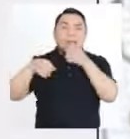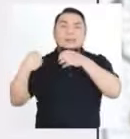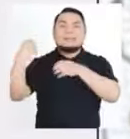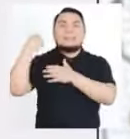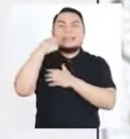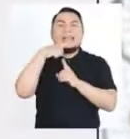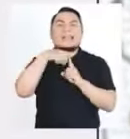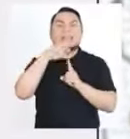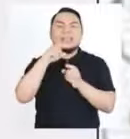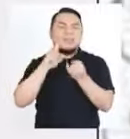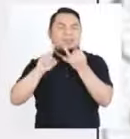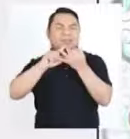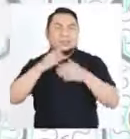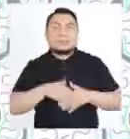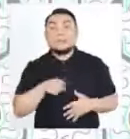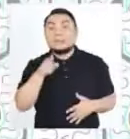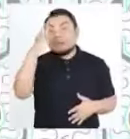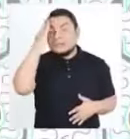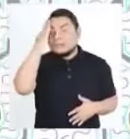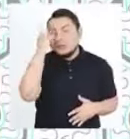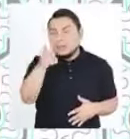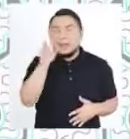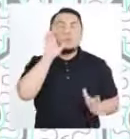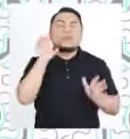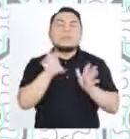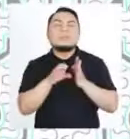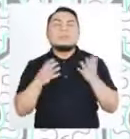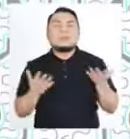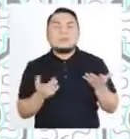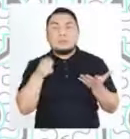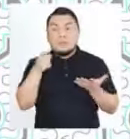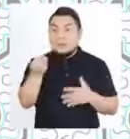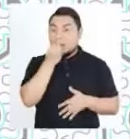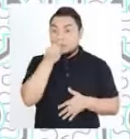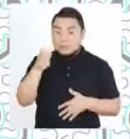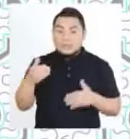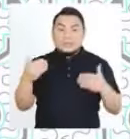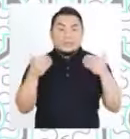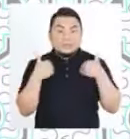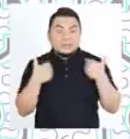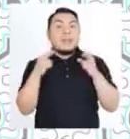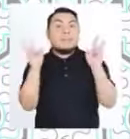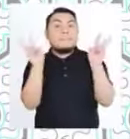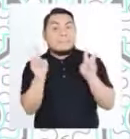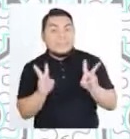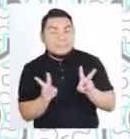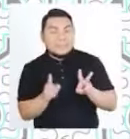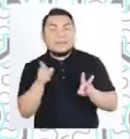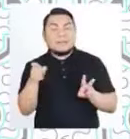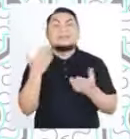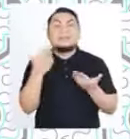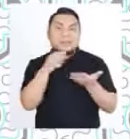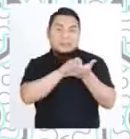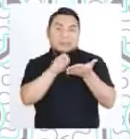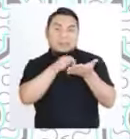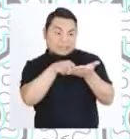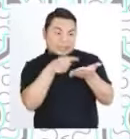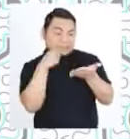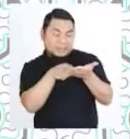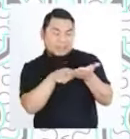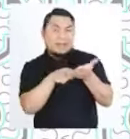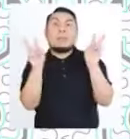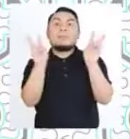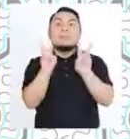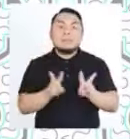de trigo, etc. ¿Ustedes sabían, por ejemplo, que los alimentos tienen vitaminas? En el texto